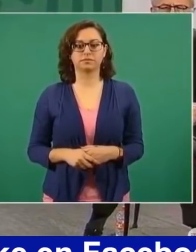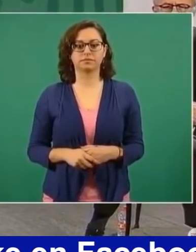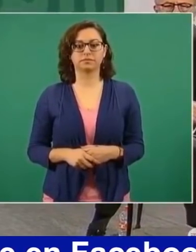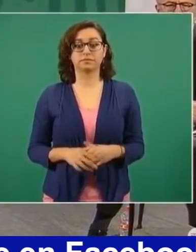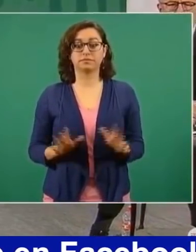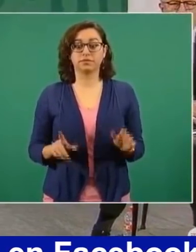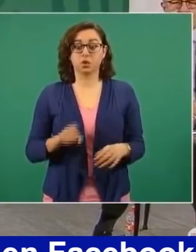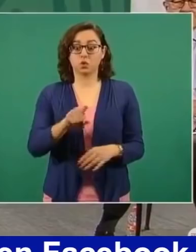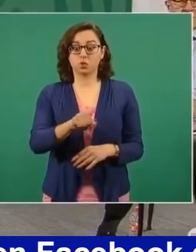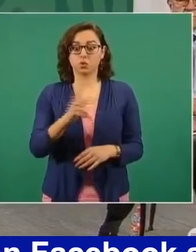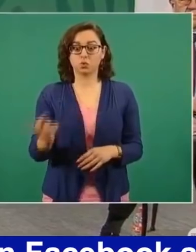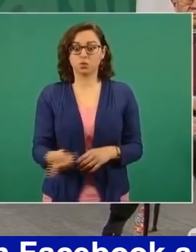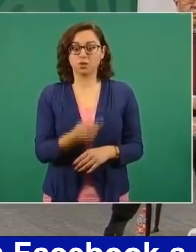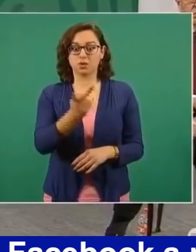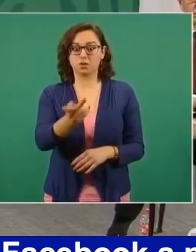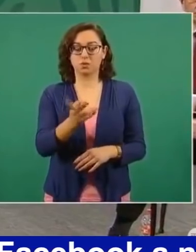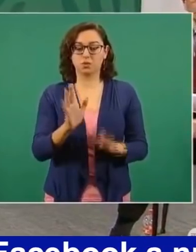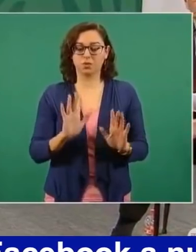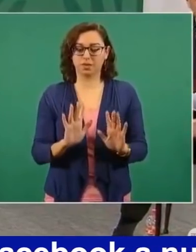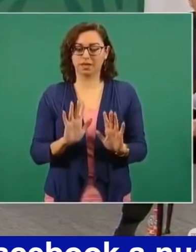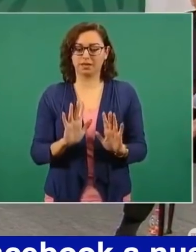ver con tu pregunta, pero